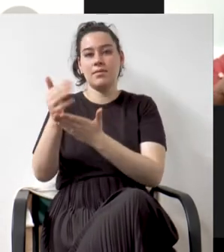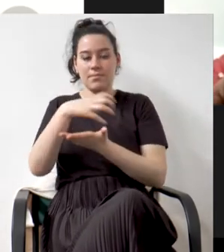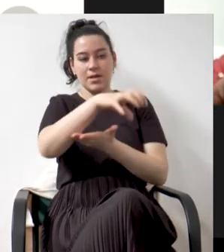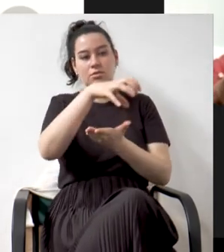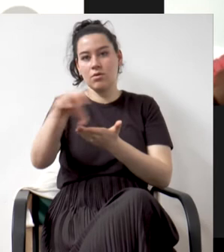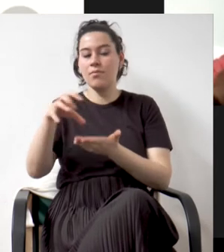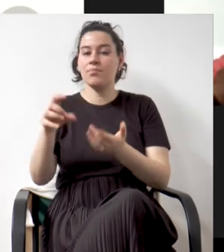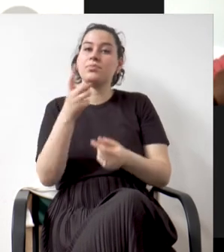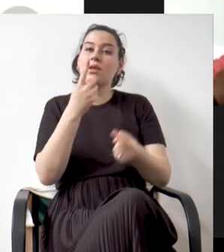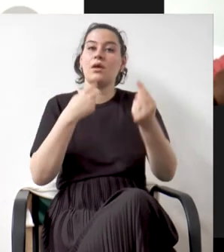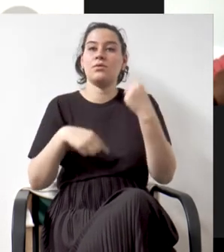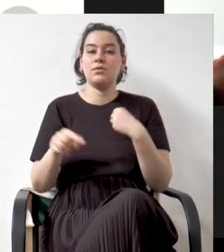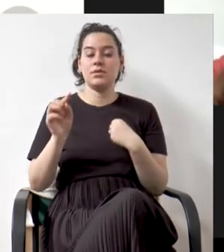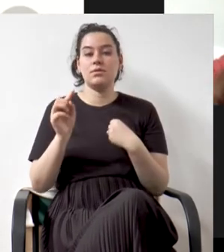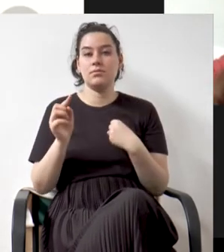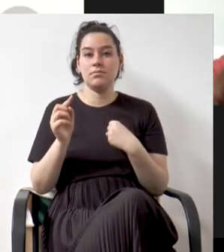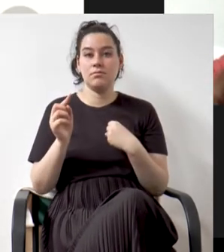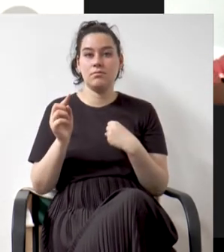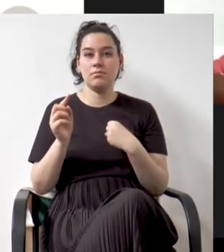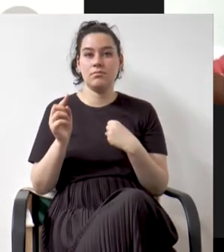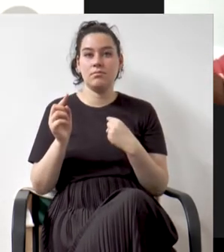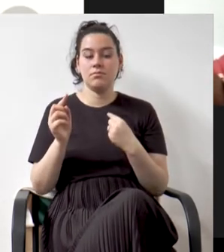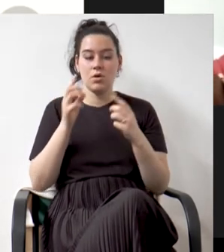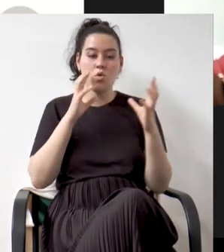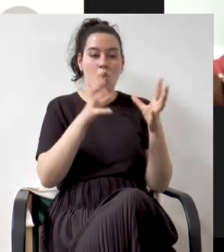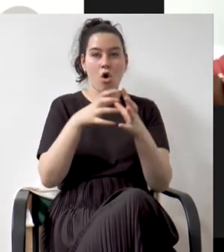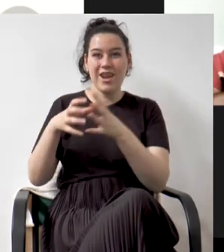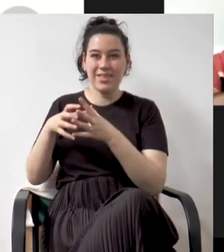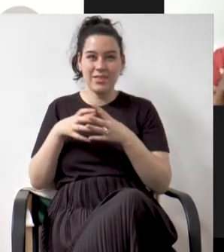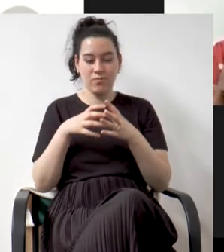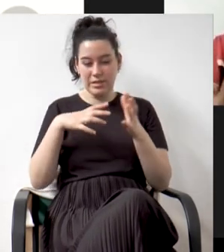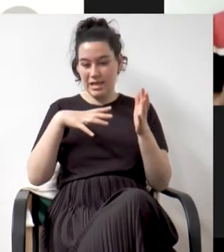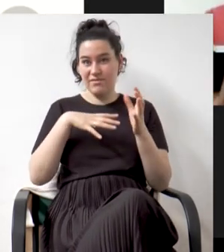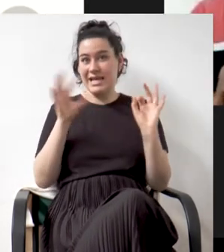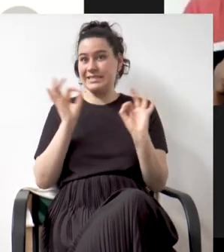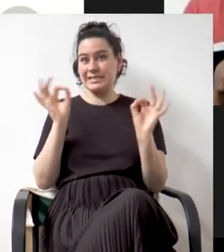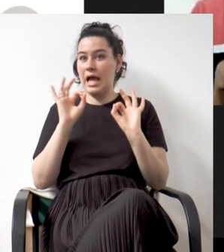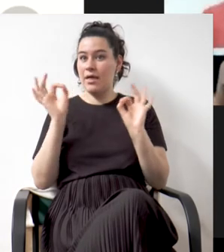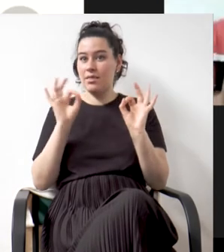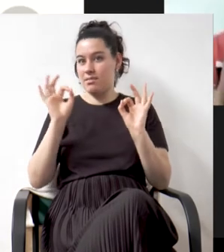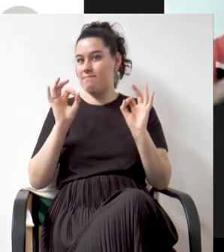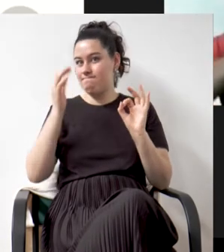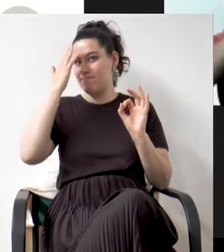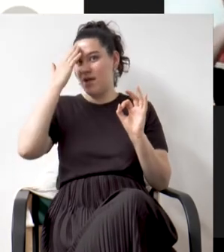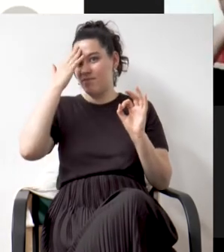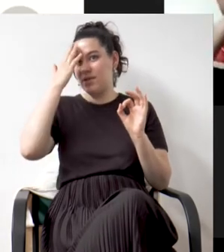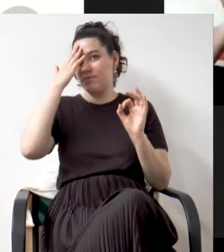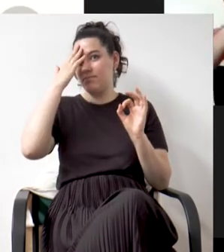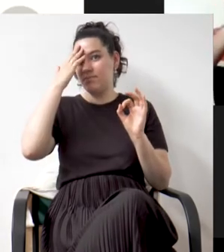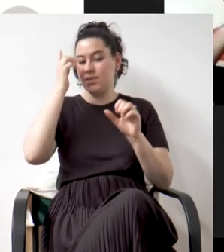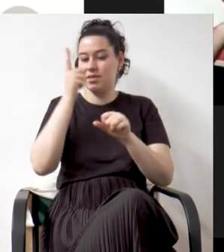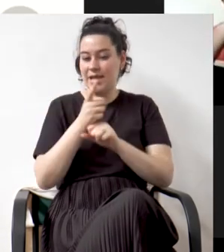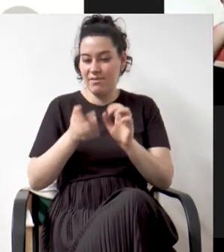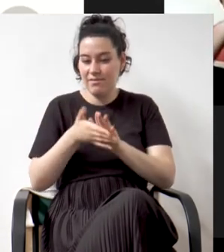tanto, me consta que los colectivos todavía no lo tienen muy asumido, que deberían ya tener